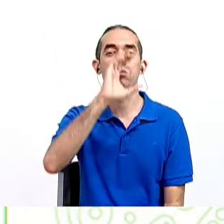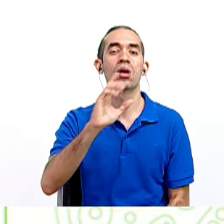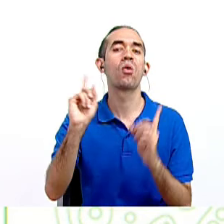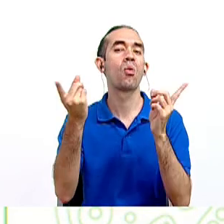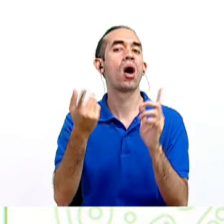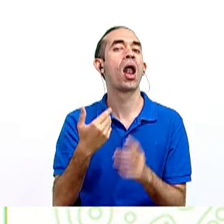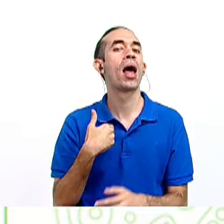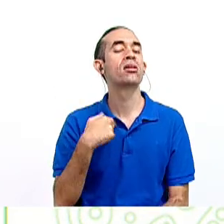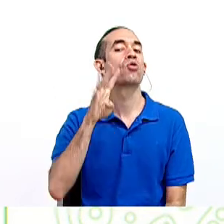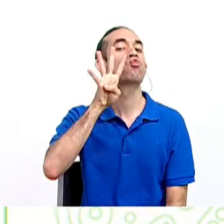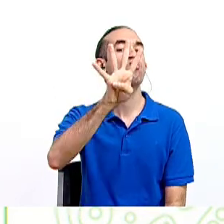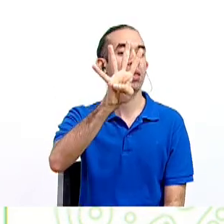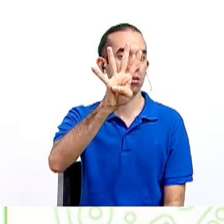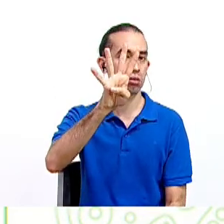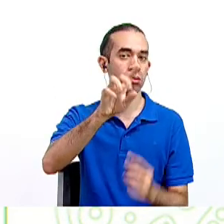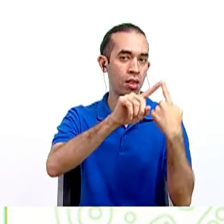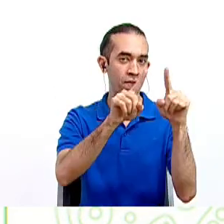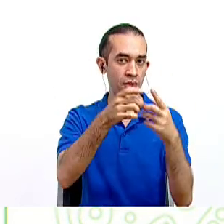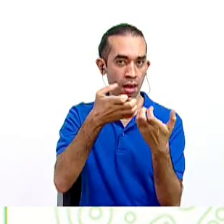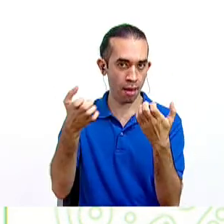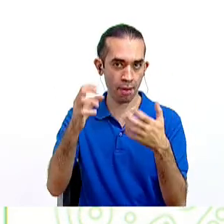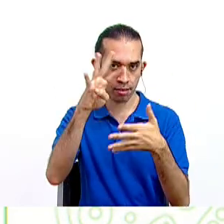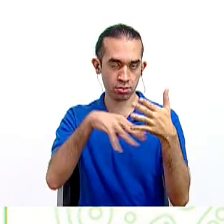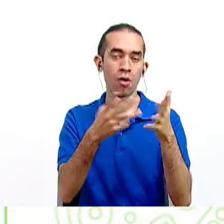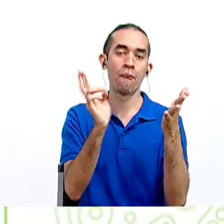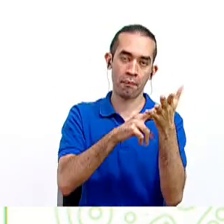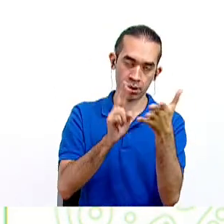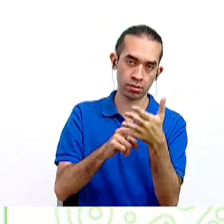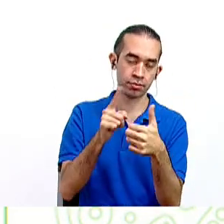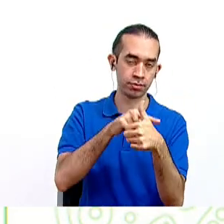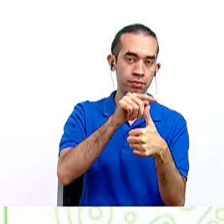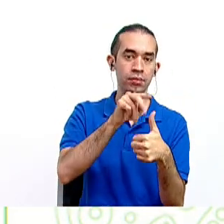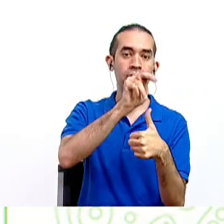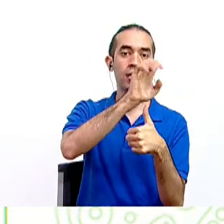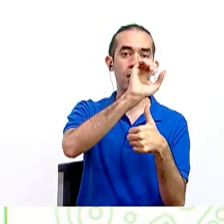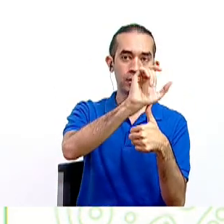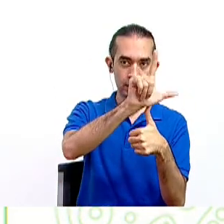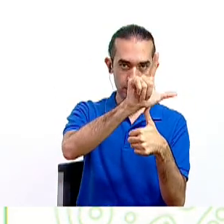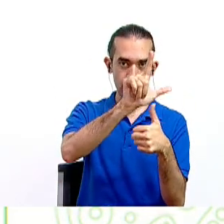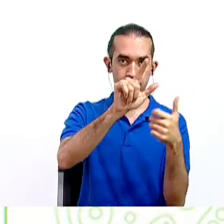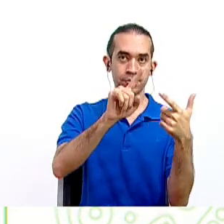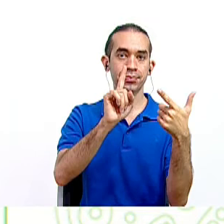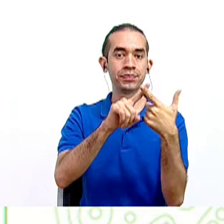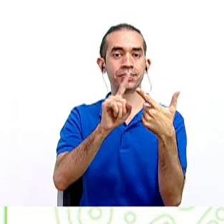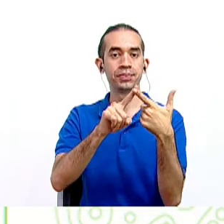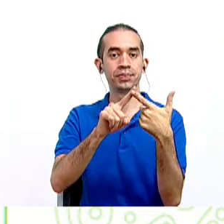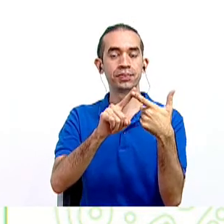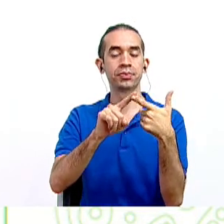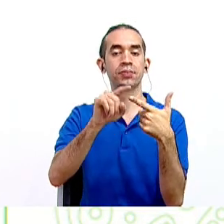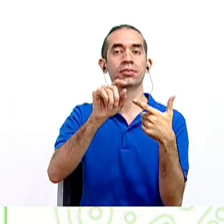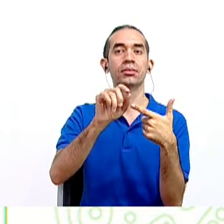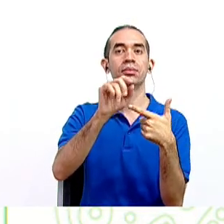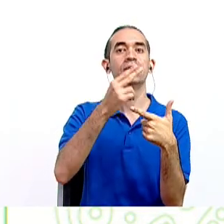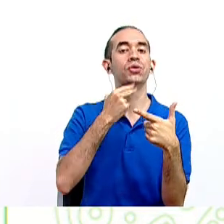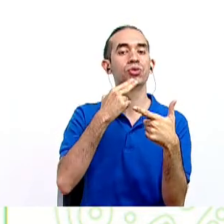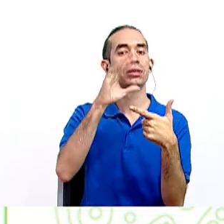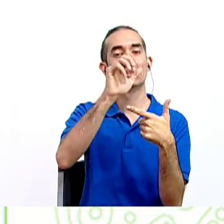momento una que tenga 4 elementos. Los repito por si no los recuerdan. Cloruro de sodio, NaCl, la